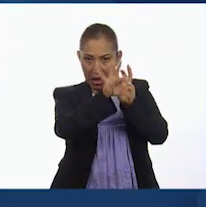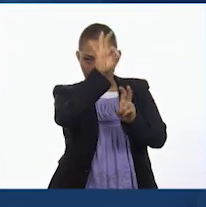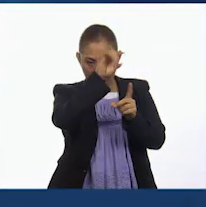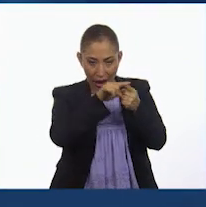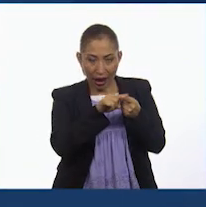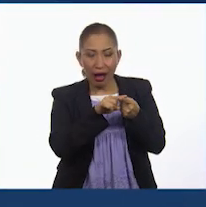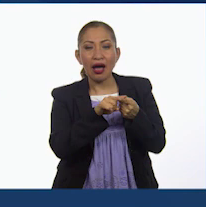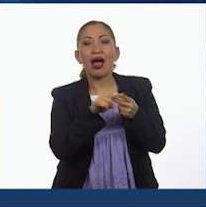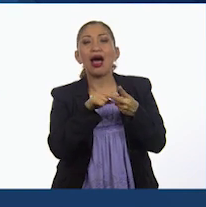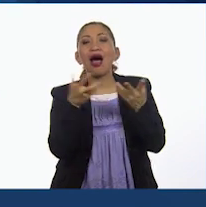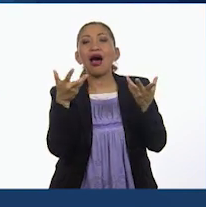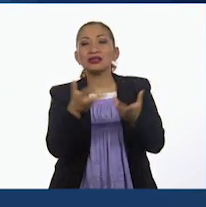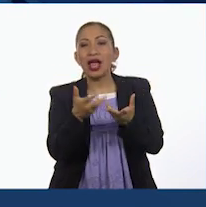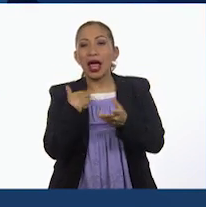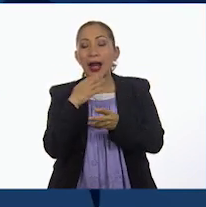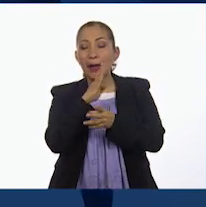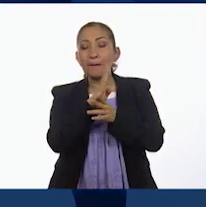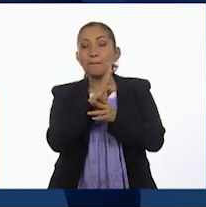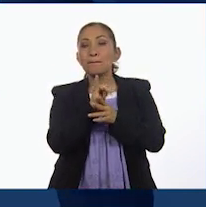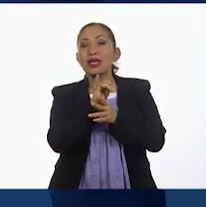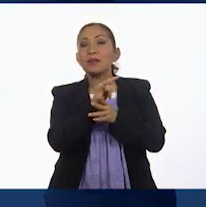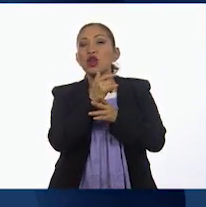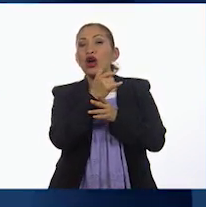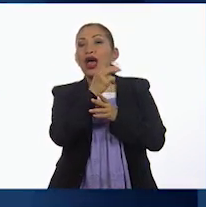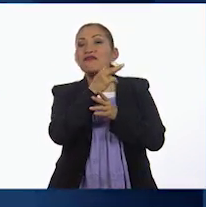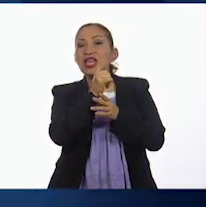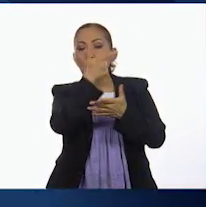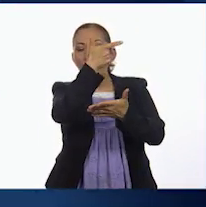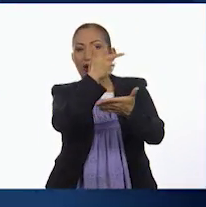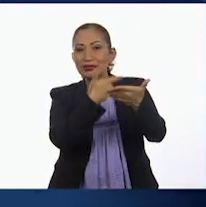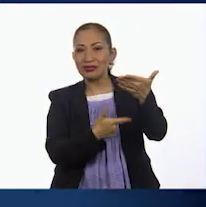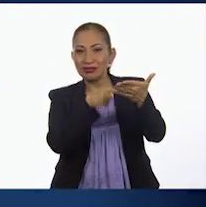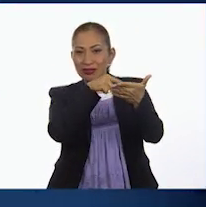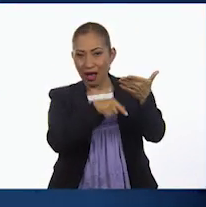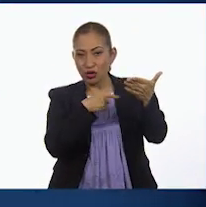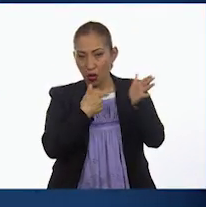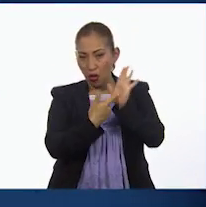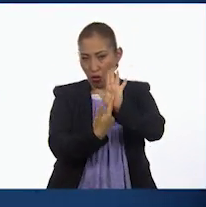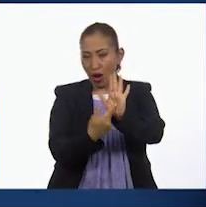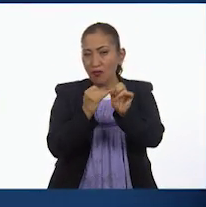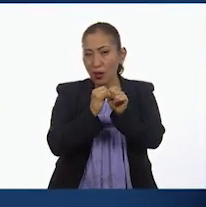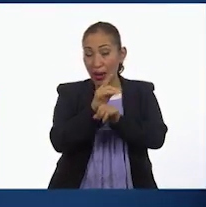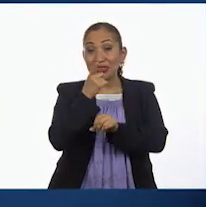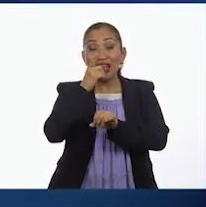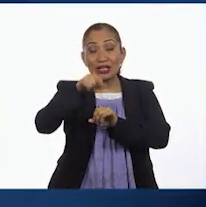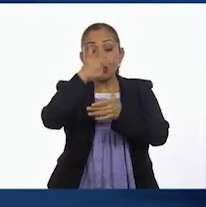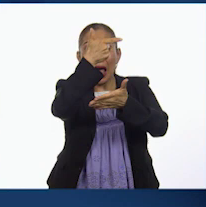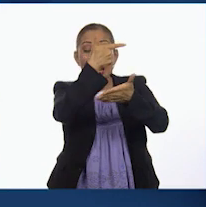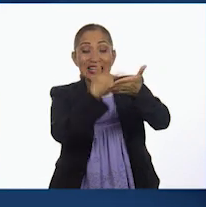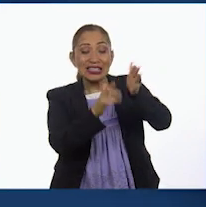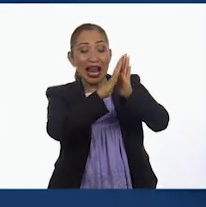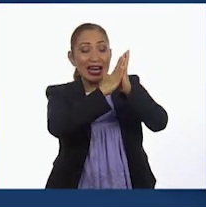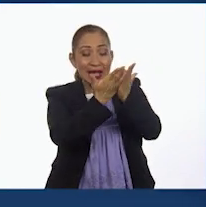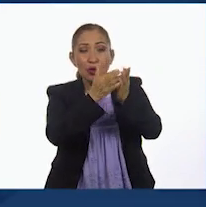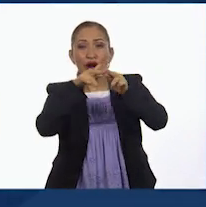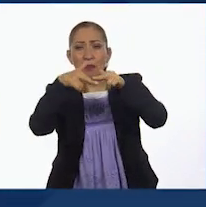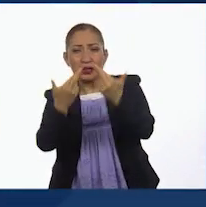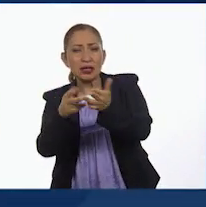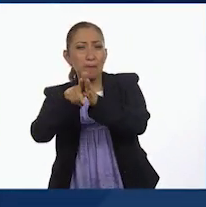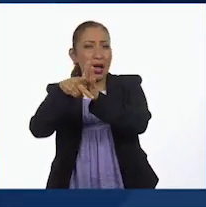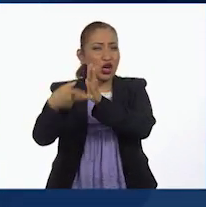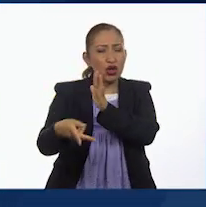vamos a realizar nuestra bibliografía. Y aquí en este esquema te presento la información y dices una lista de libros o